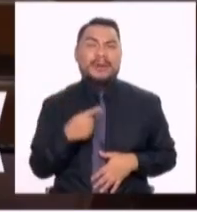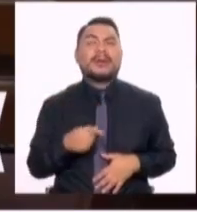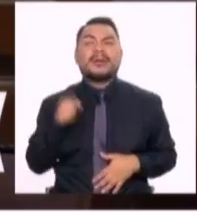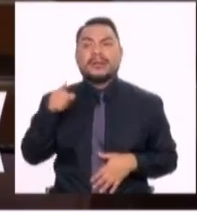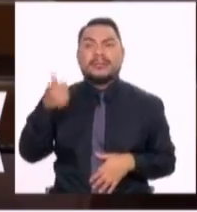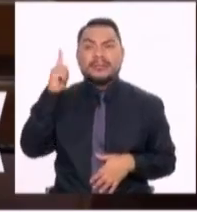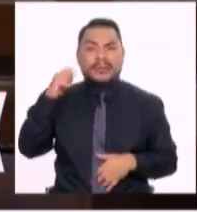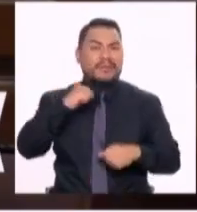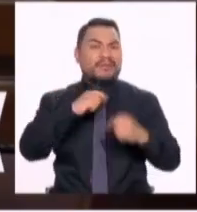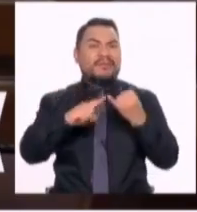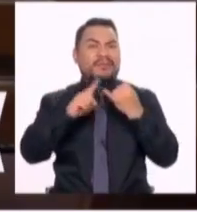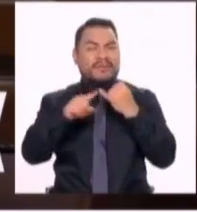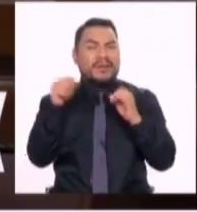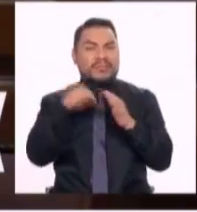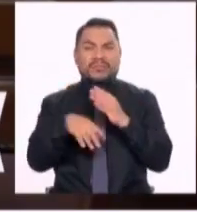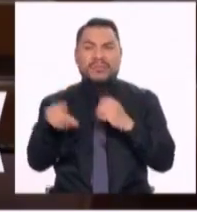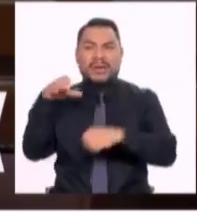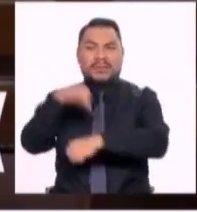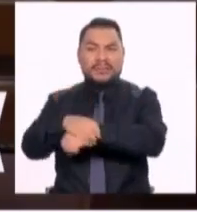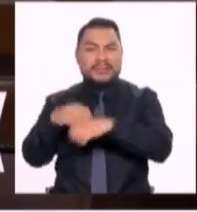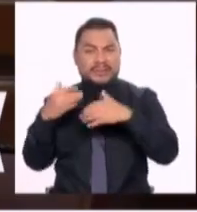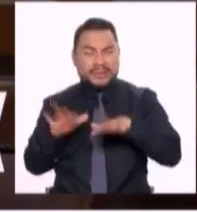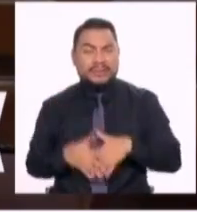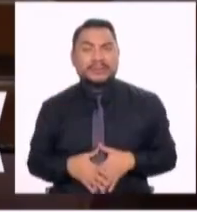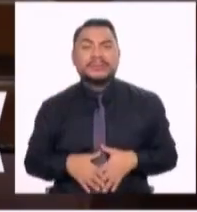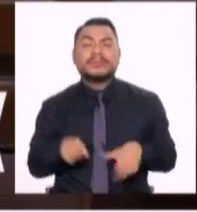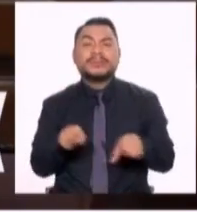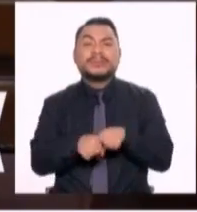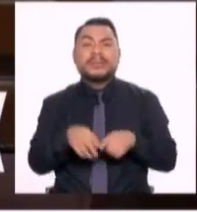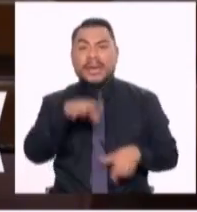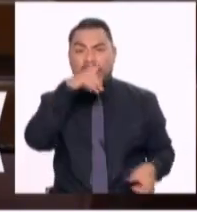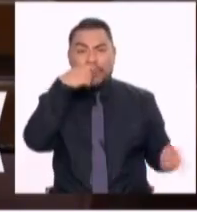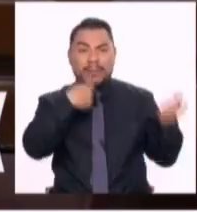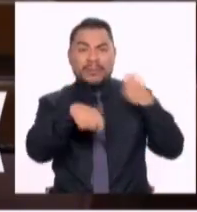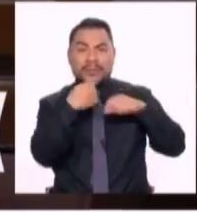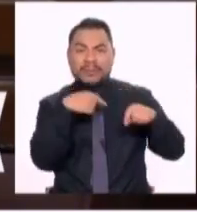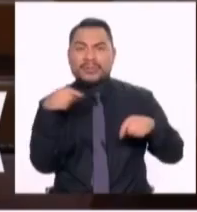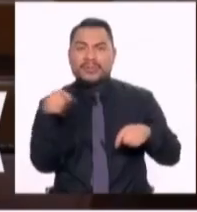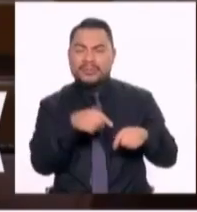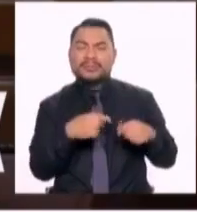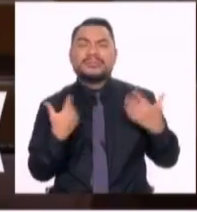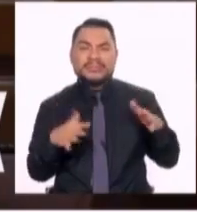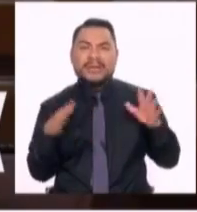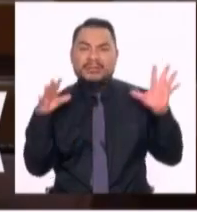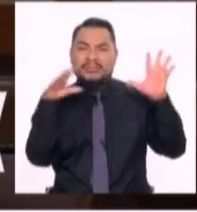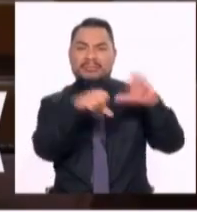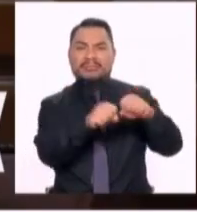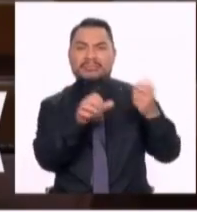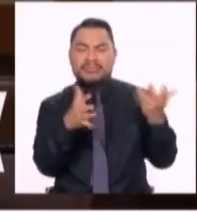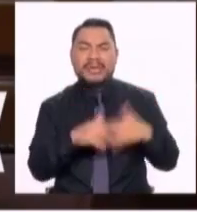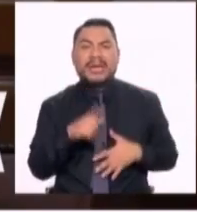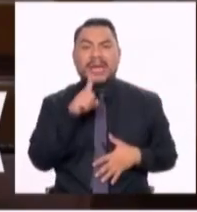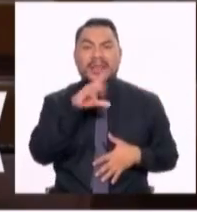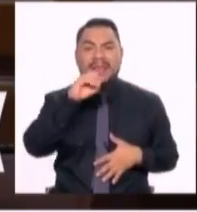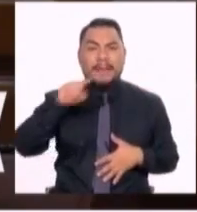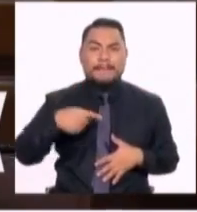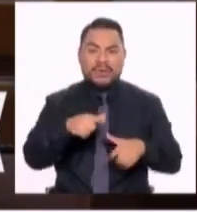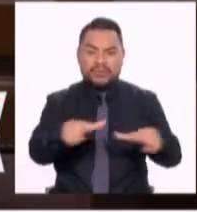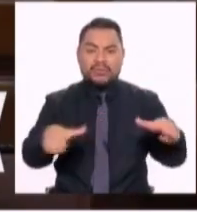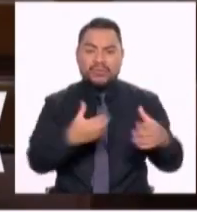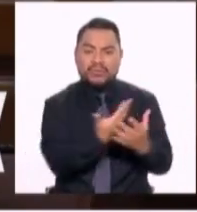de esta señora Dina Boluarte, en que suma la frase, como dice, del dicho al hecho hay mucho